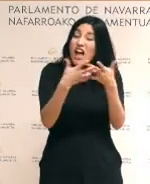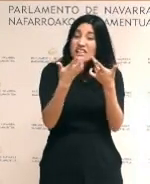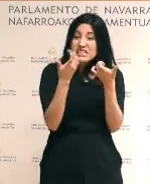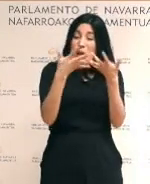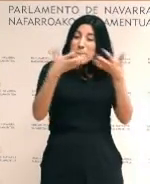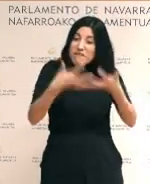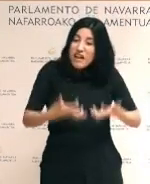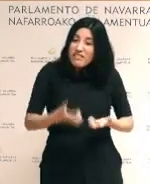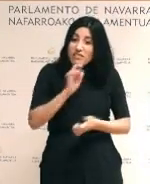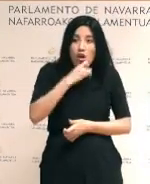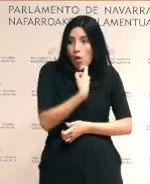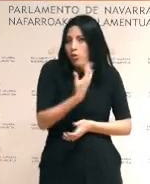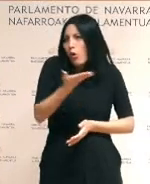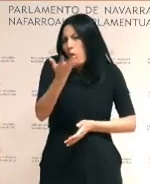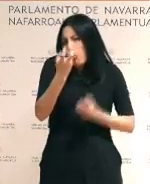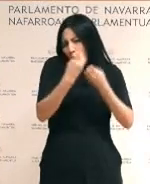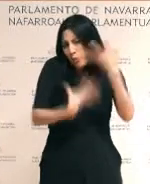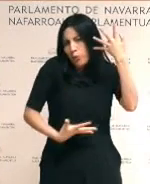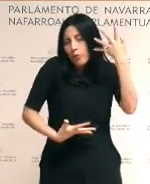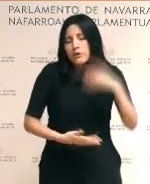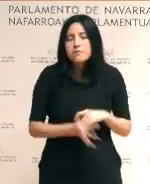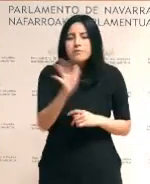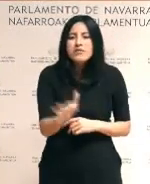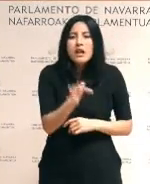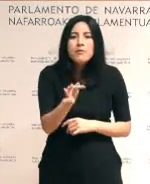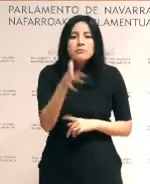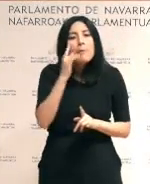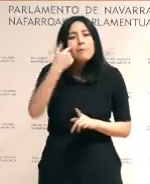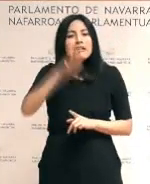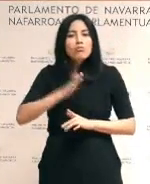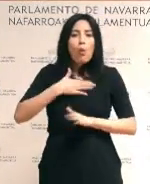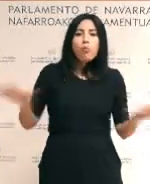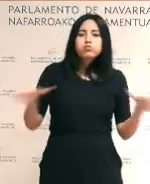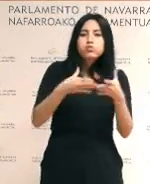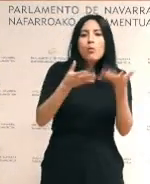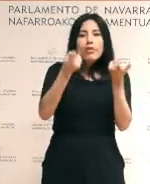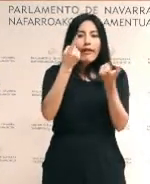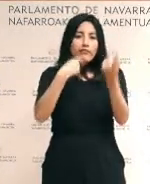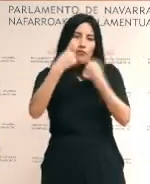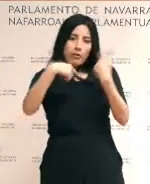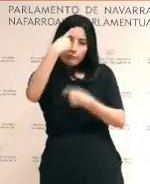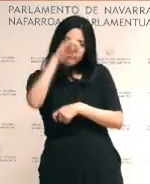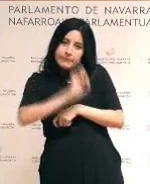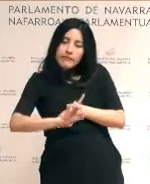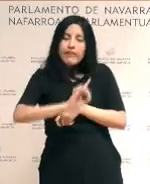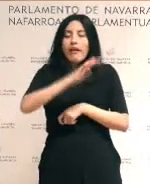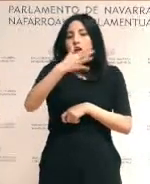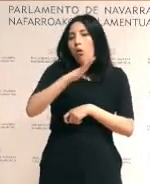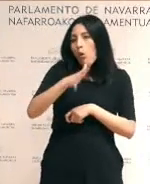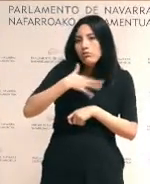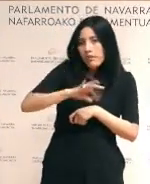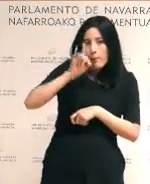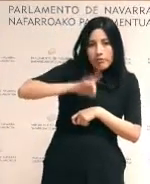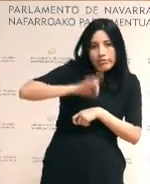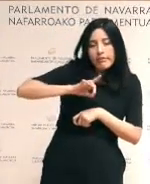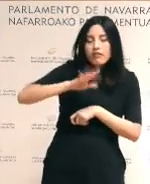Socialista ha dado sobradas muestras de ser el partido de la mentira, los bulos y la desinformación. desde engañar a sus votantes en campaña electoral, asegurándoles